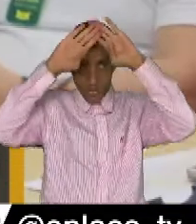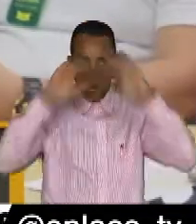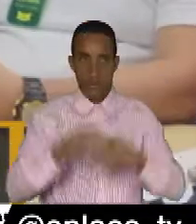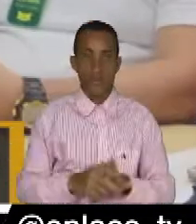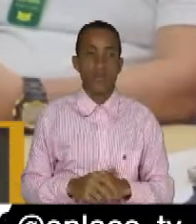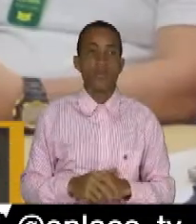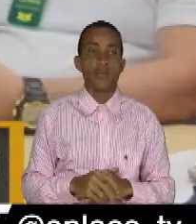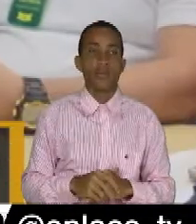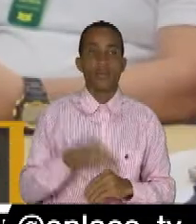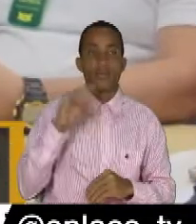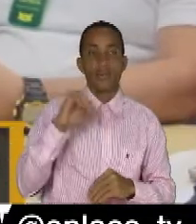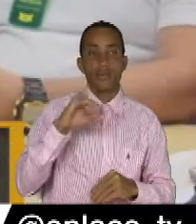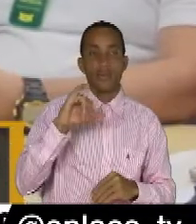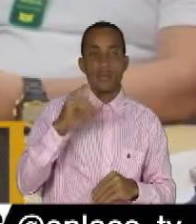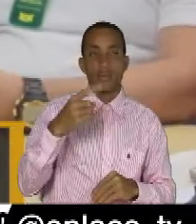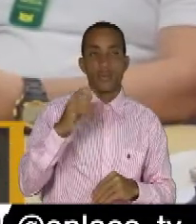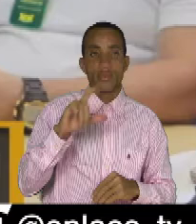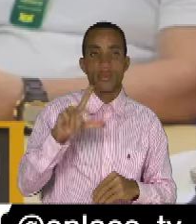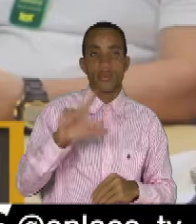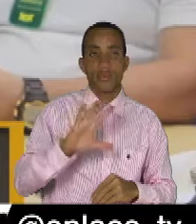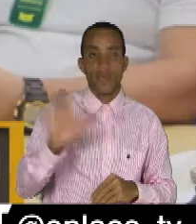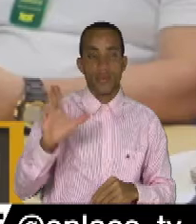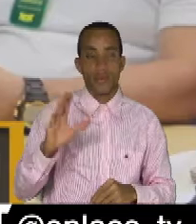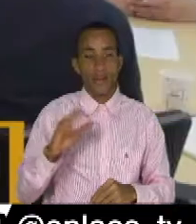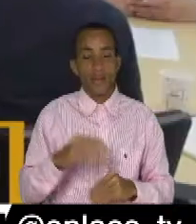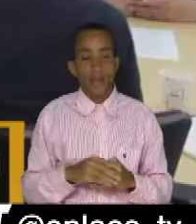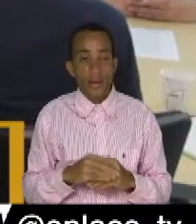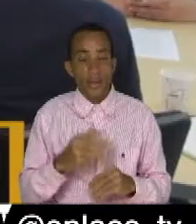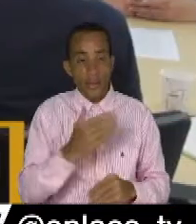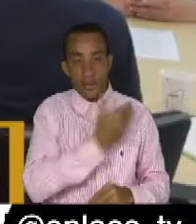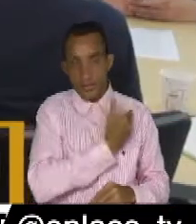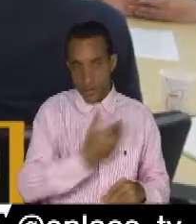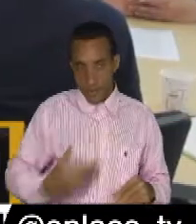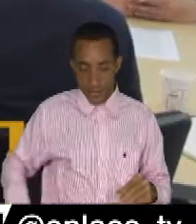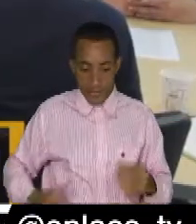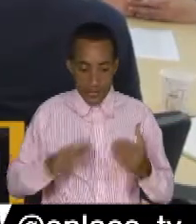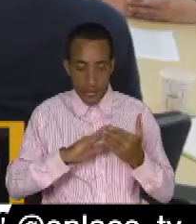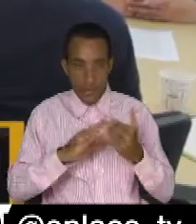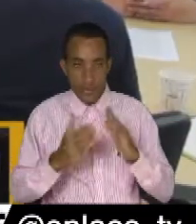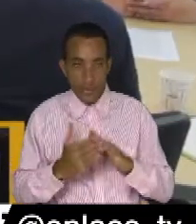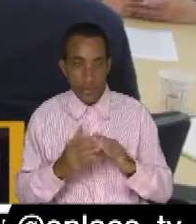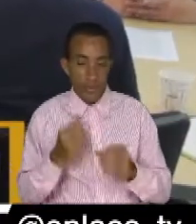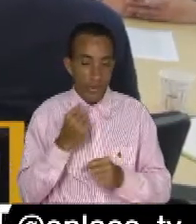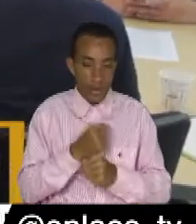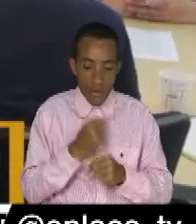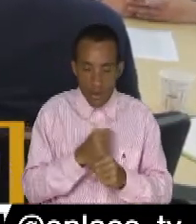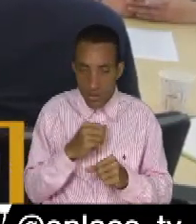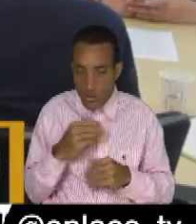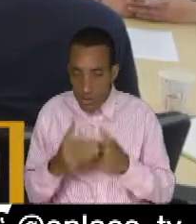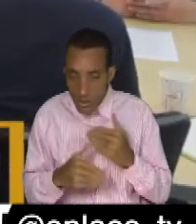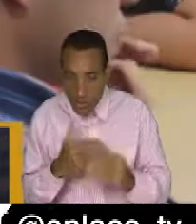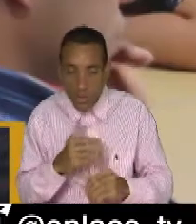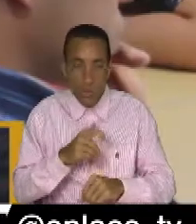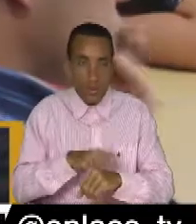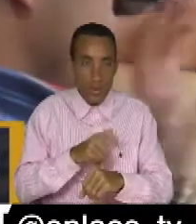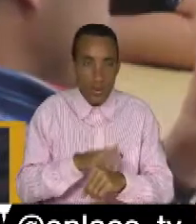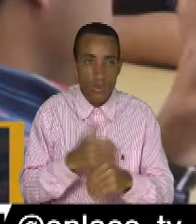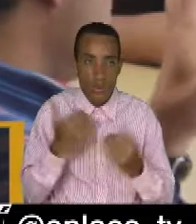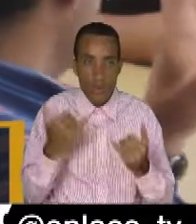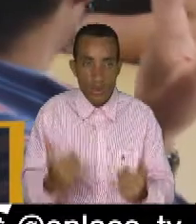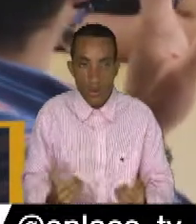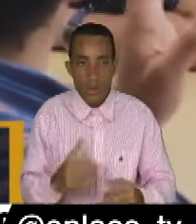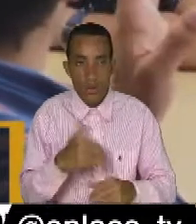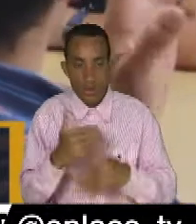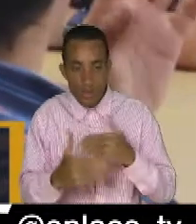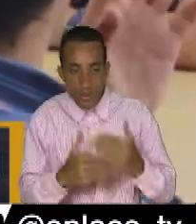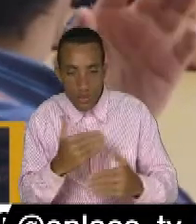para Miguel Rodríguez, presidente de la Junta de Acción Comunal de Campo 38, el trabajo es minucioso y requiere de tiempo, hasta ahora considera que